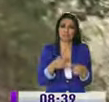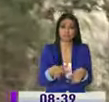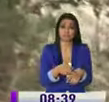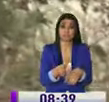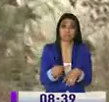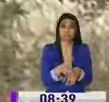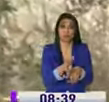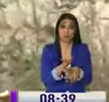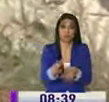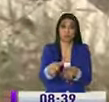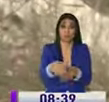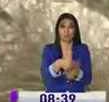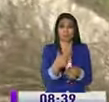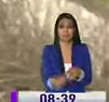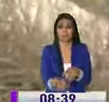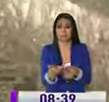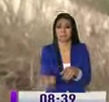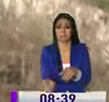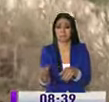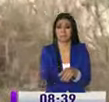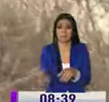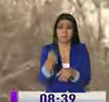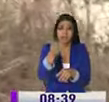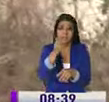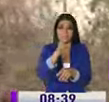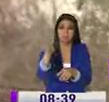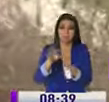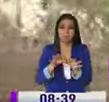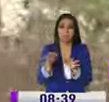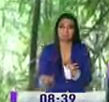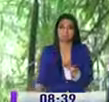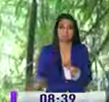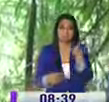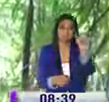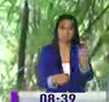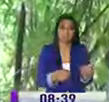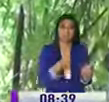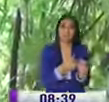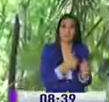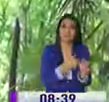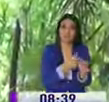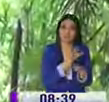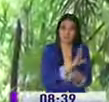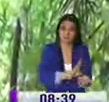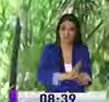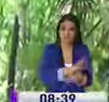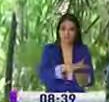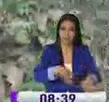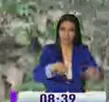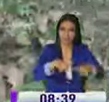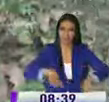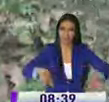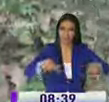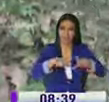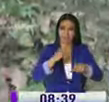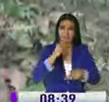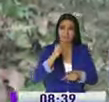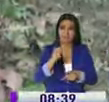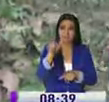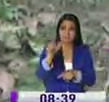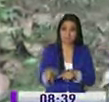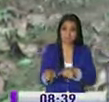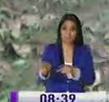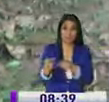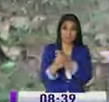150 metros de profundidad uno de los lugareños del sector de santalucía que arribó al sitio relató que una sobreviviente